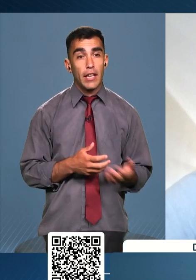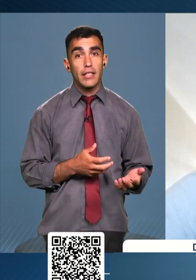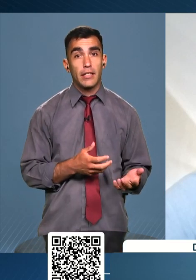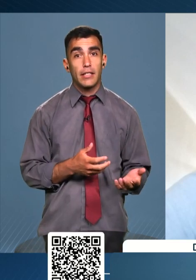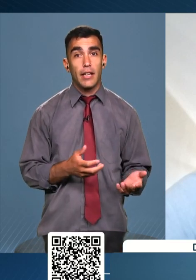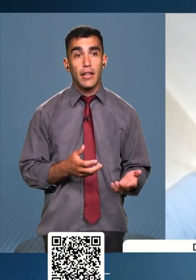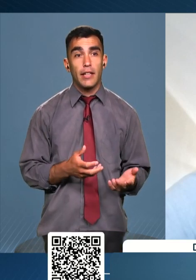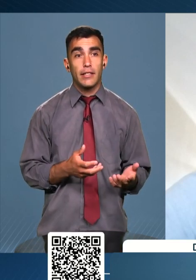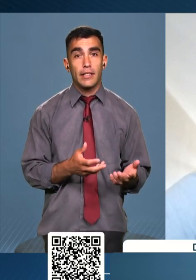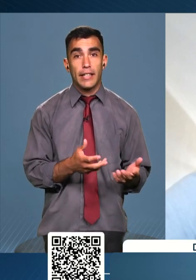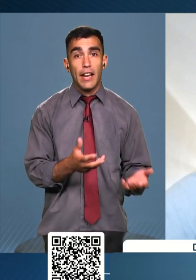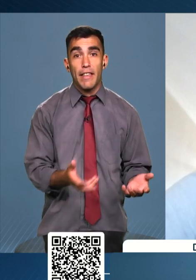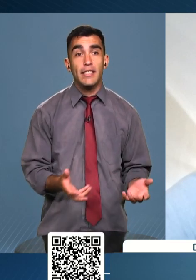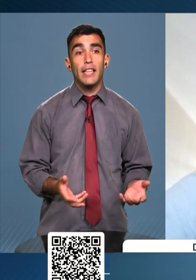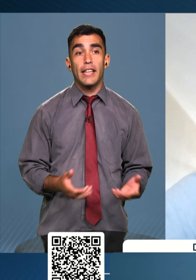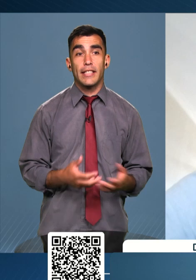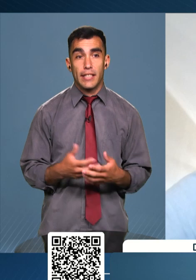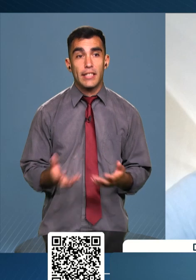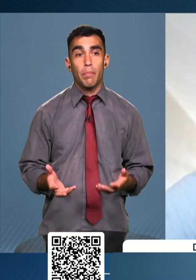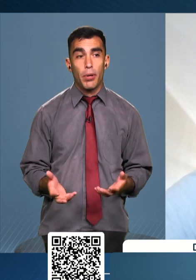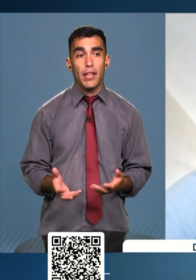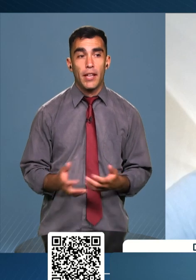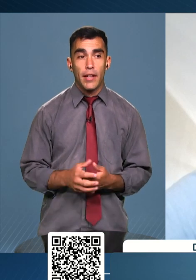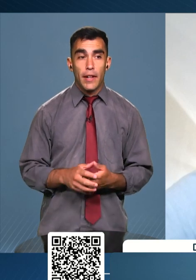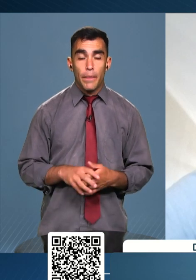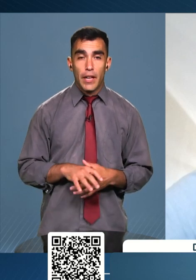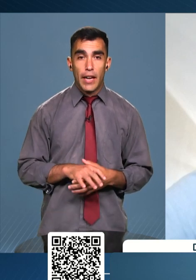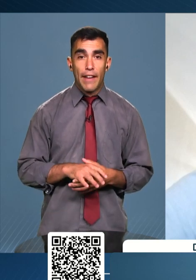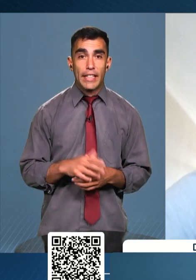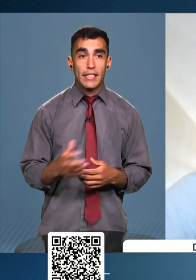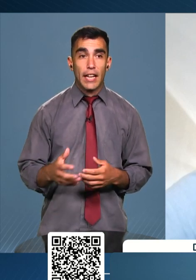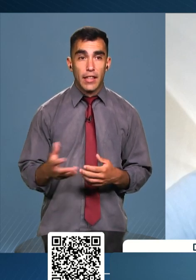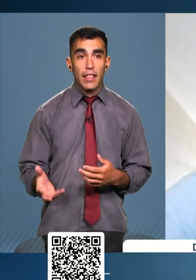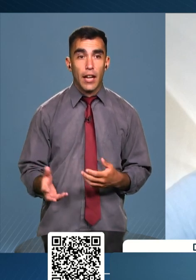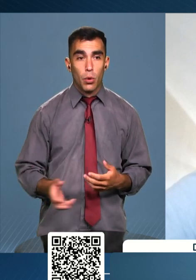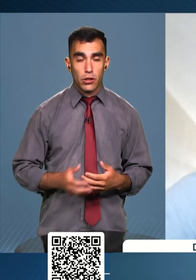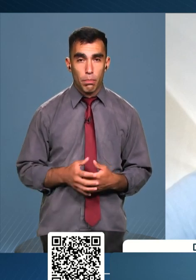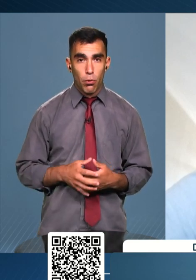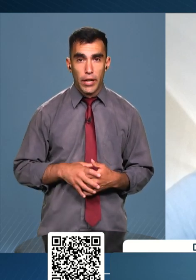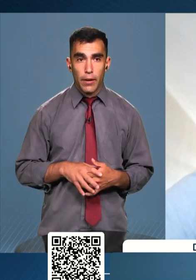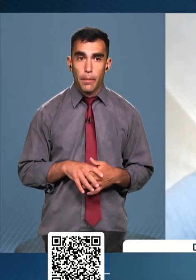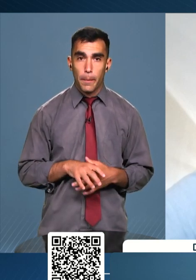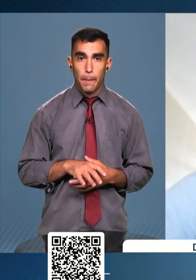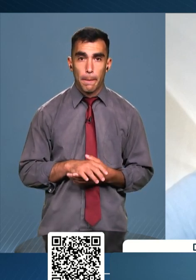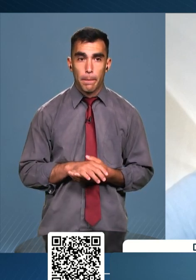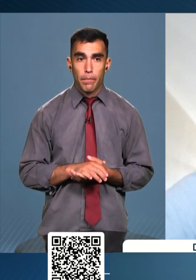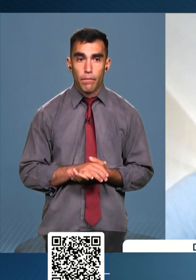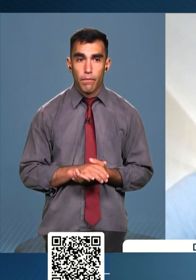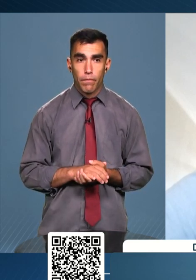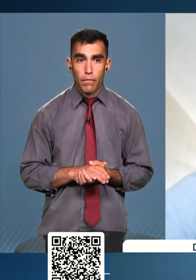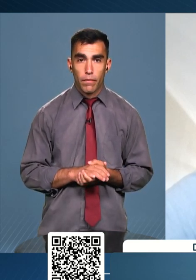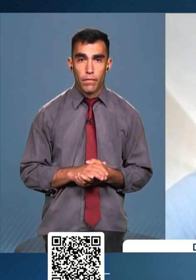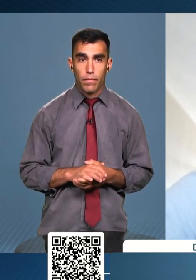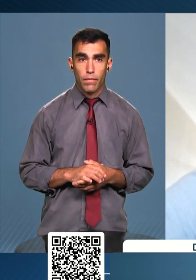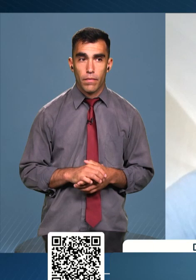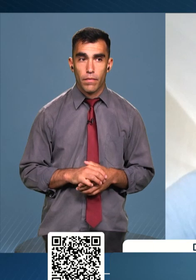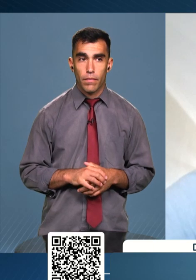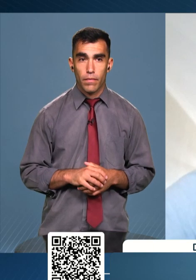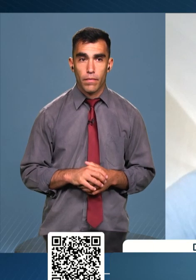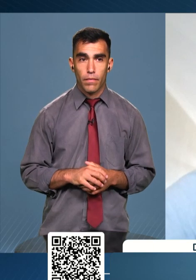Pero aquí está la evidencia de que sí se puede avanzar desde la educación pública.